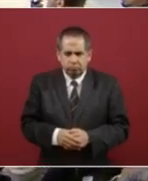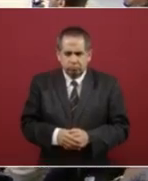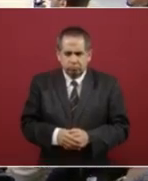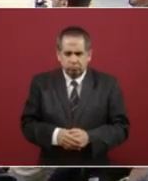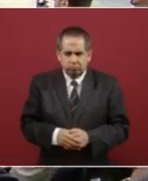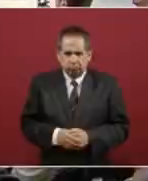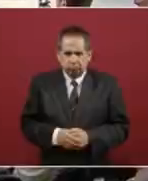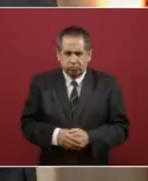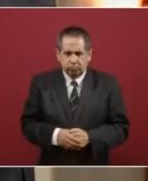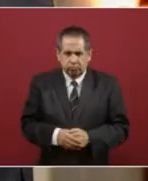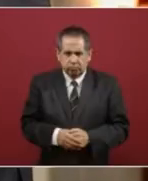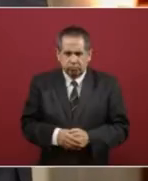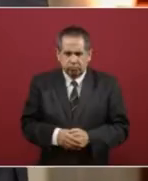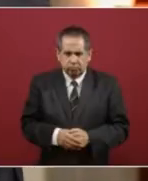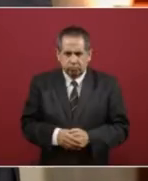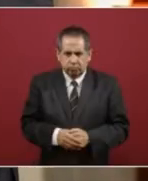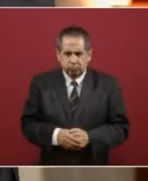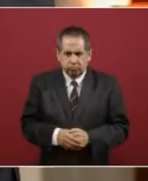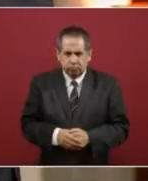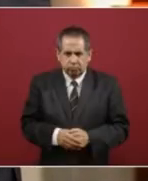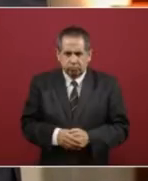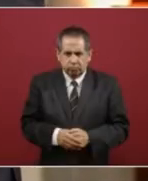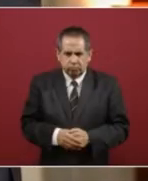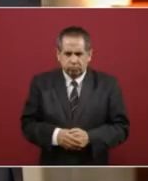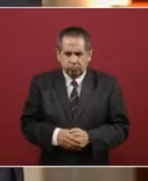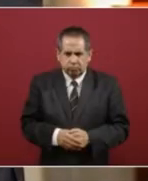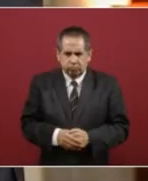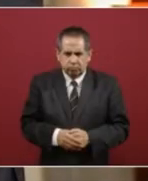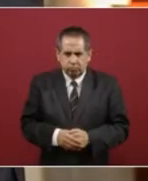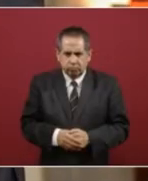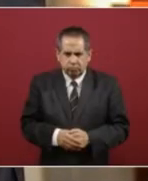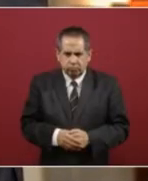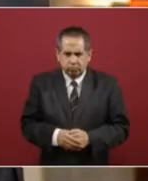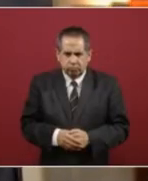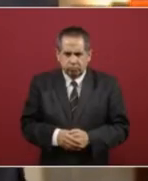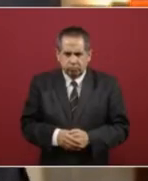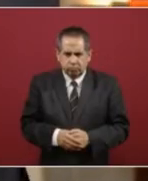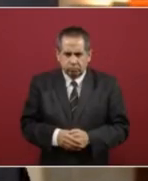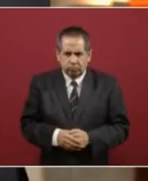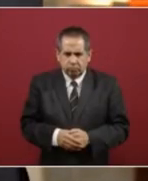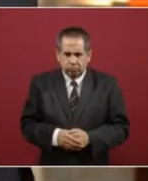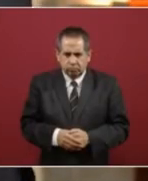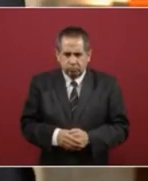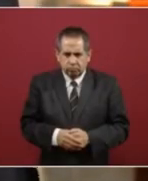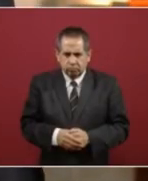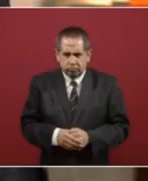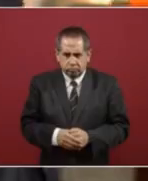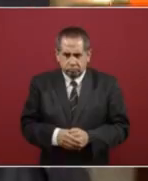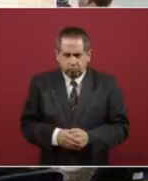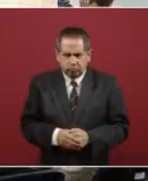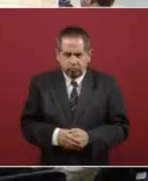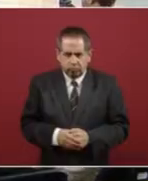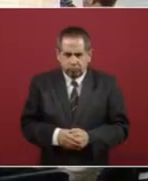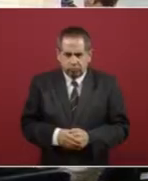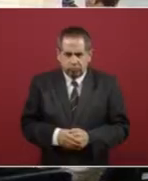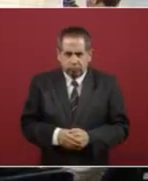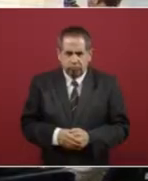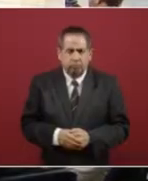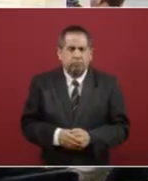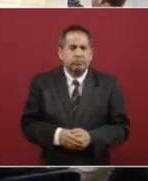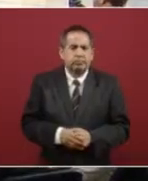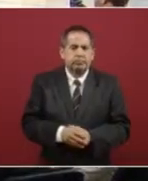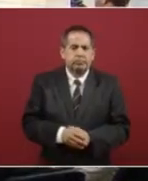Es la carta y ese es el trabajo que hemos hecho. Le agradezco mucho por su tiempo. Gracias.